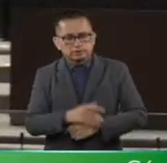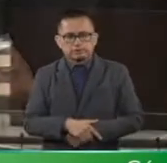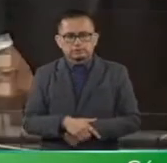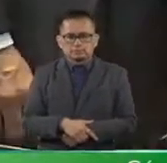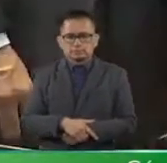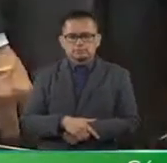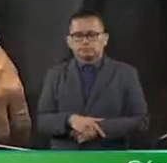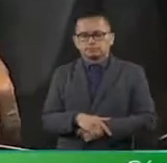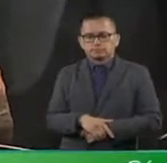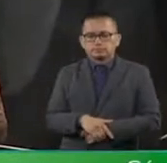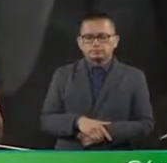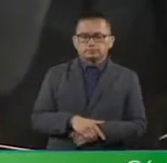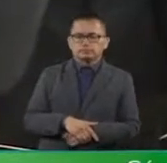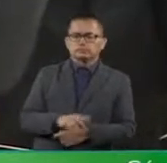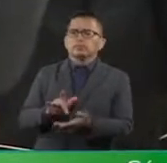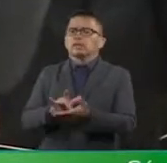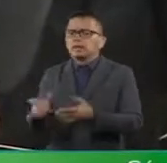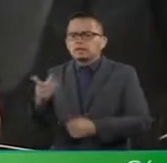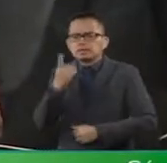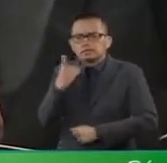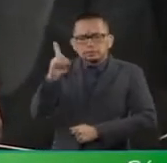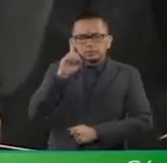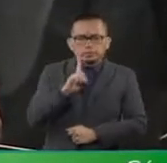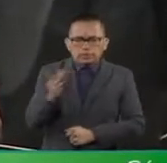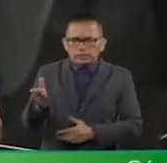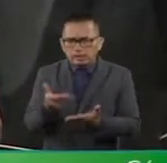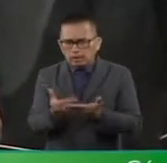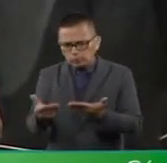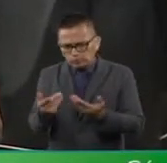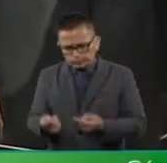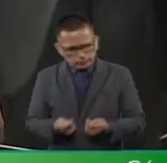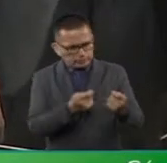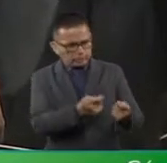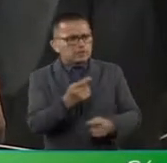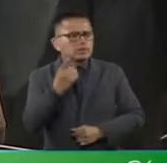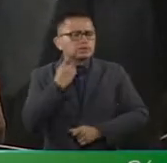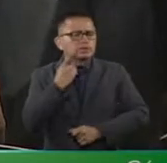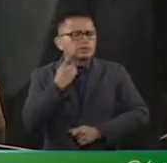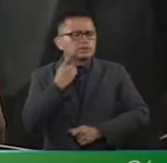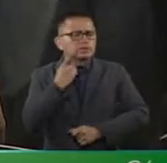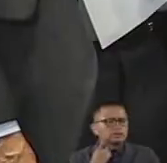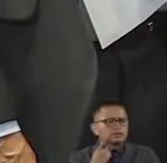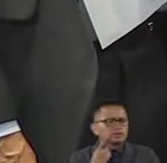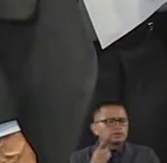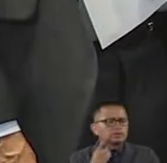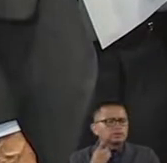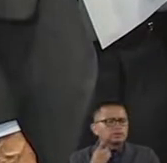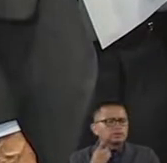Gracias, diputada Patricia Mercado. Tiene ahora el uso de la palabra la diputada Graciela Ortiz González.